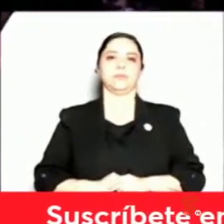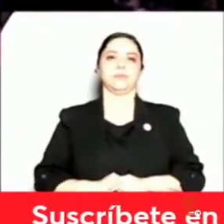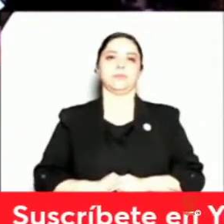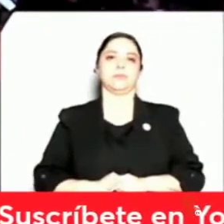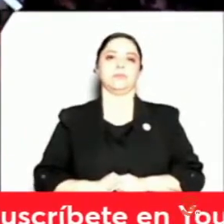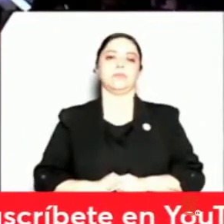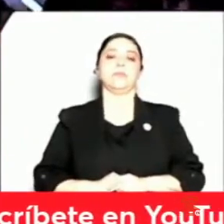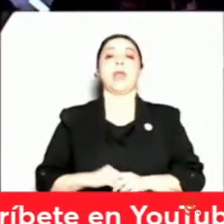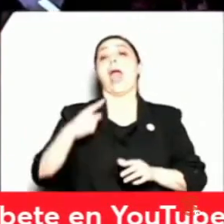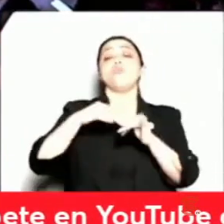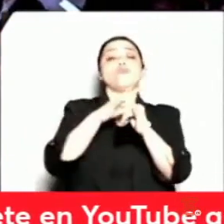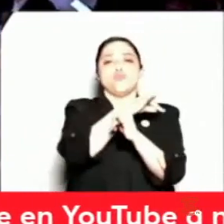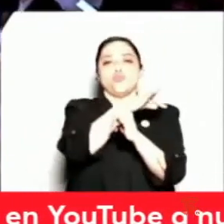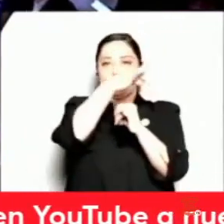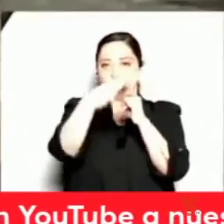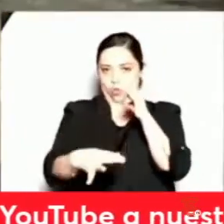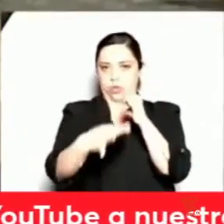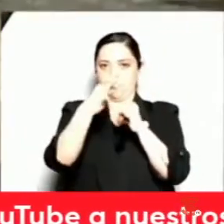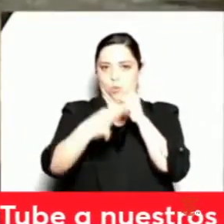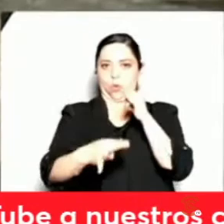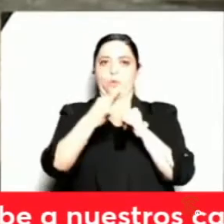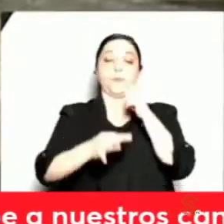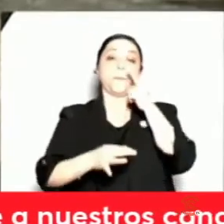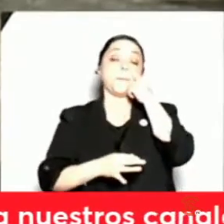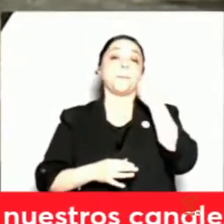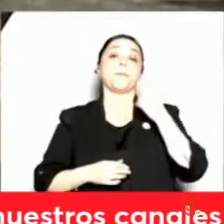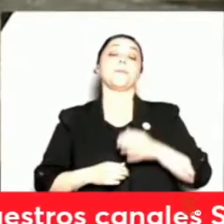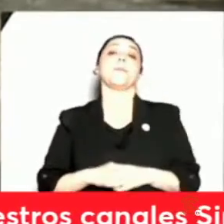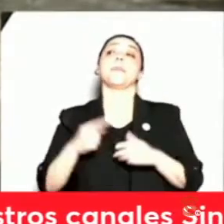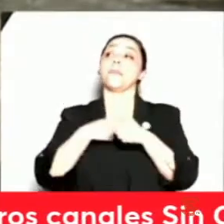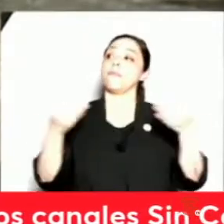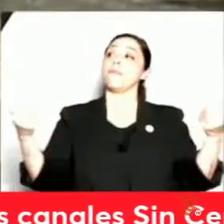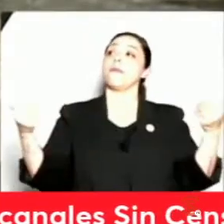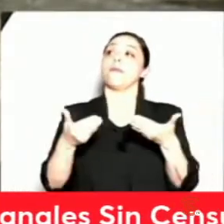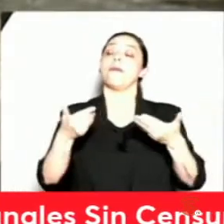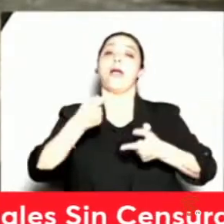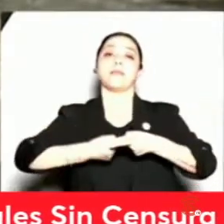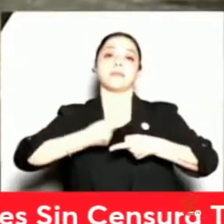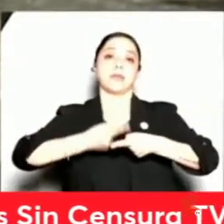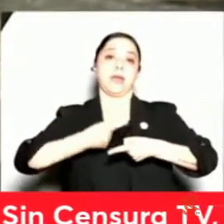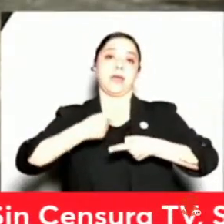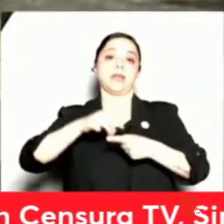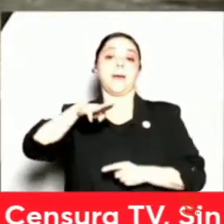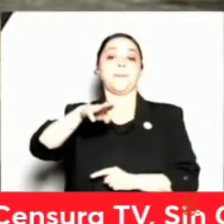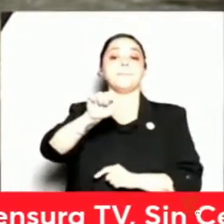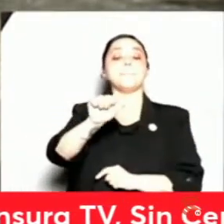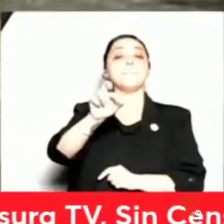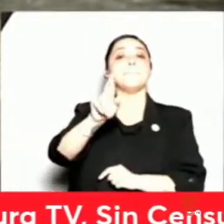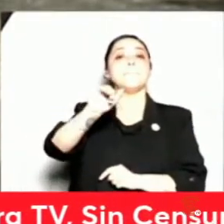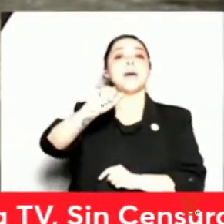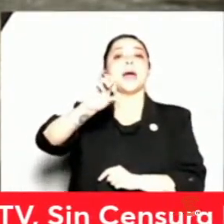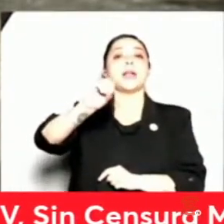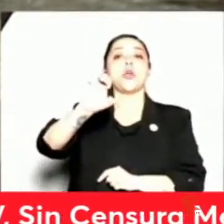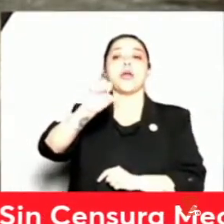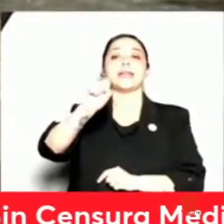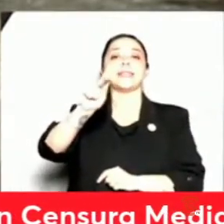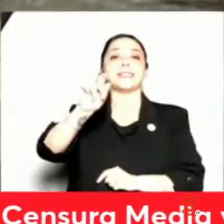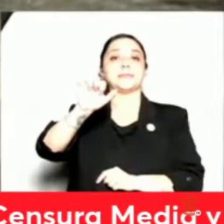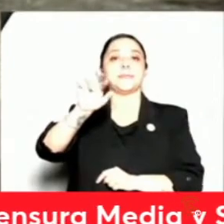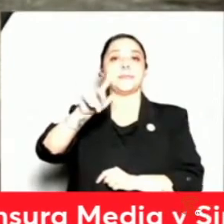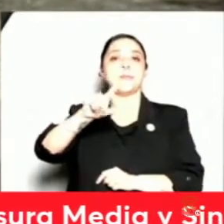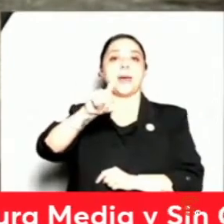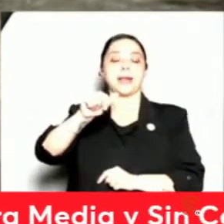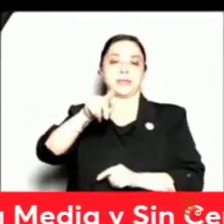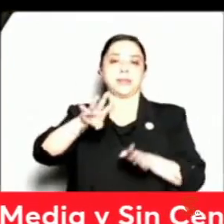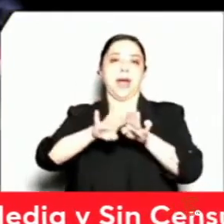Para finalizar, les presento al ingeniero Mario Esparza. Él será